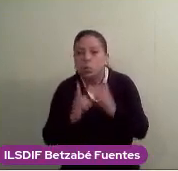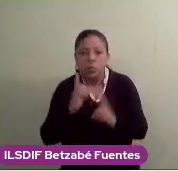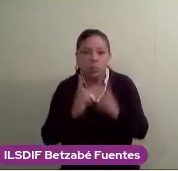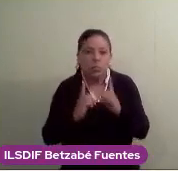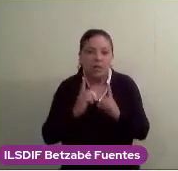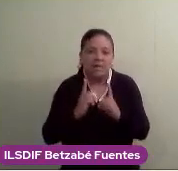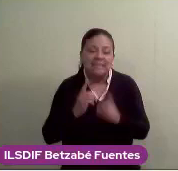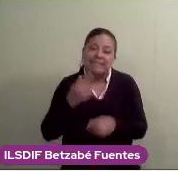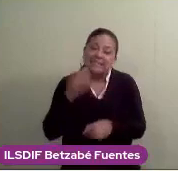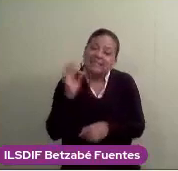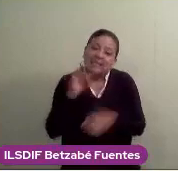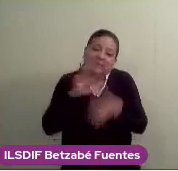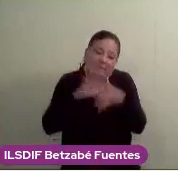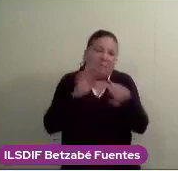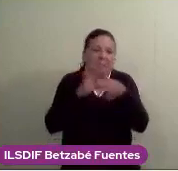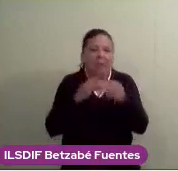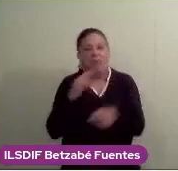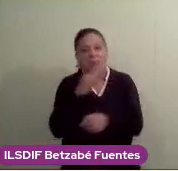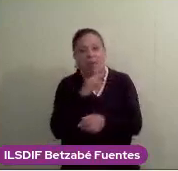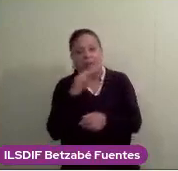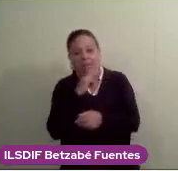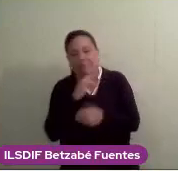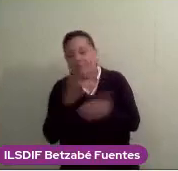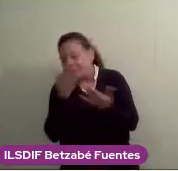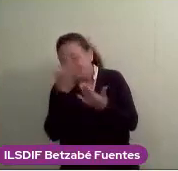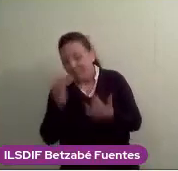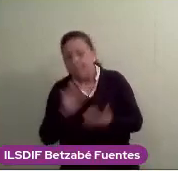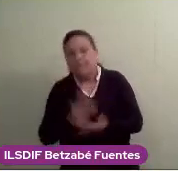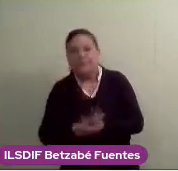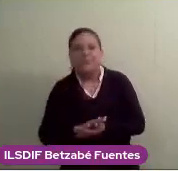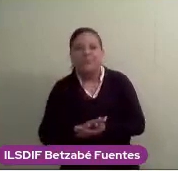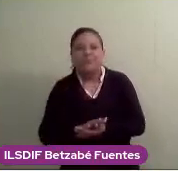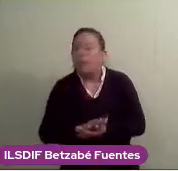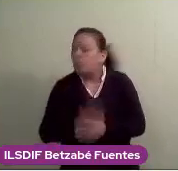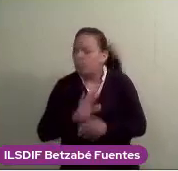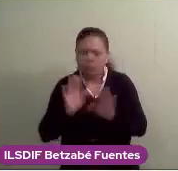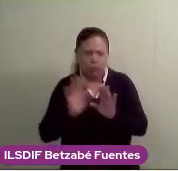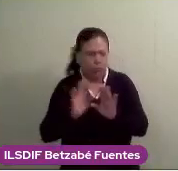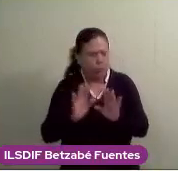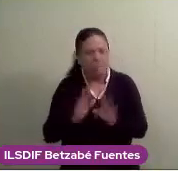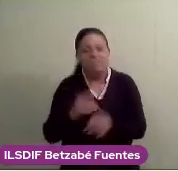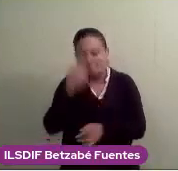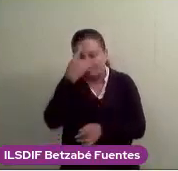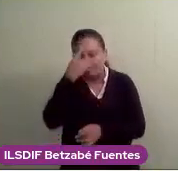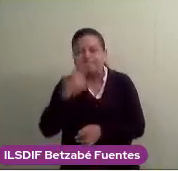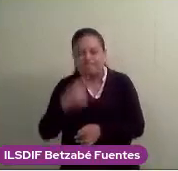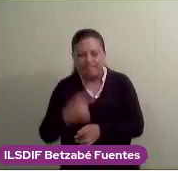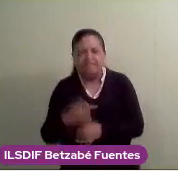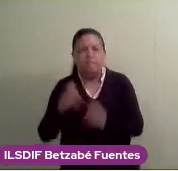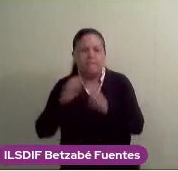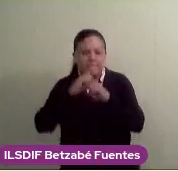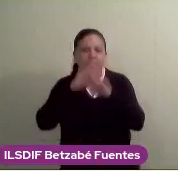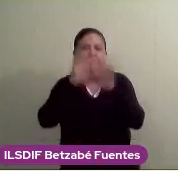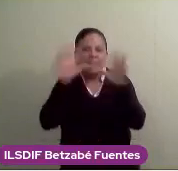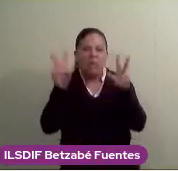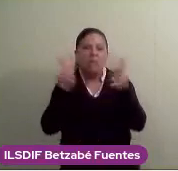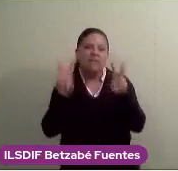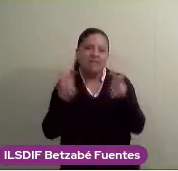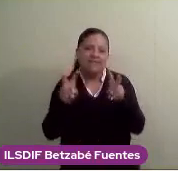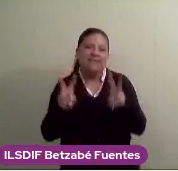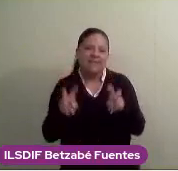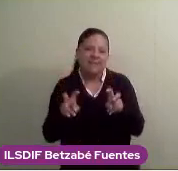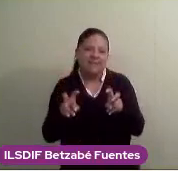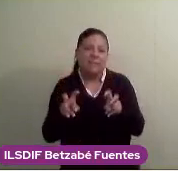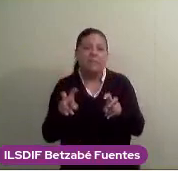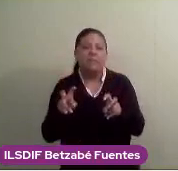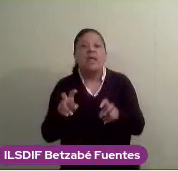mucho, si hablé muy rápido. No, doctor, creo que quedó bastante claro el tema. Bueno, teníamos esa pregunta en el chat. Bueno, pues le agradecen